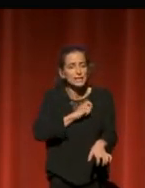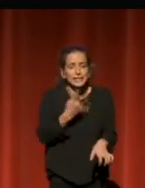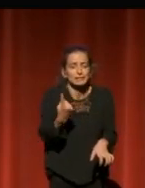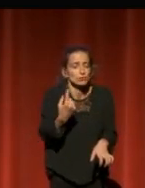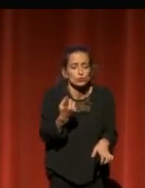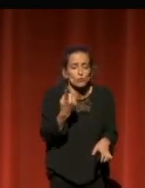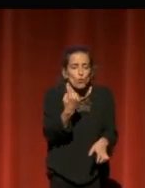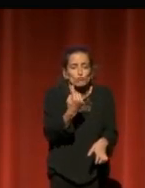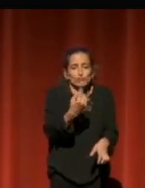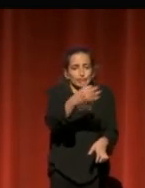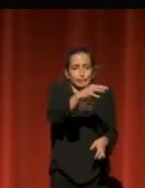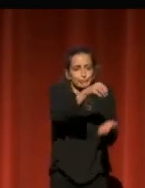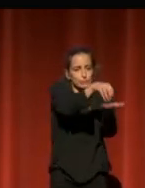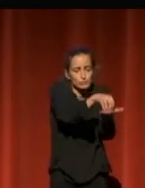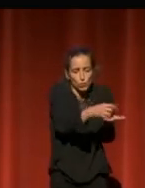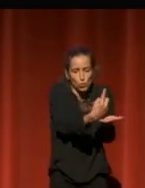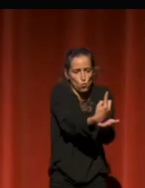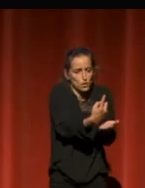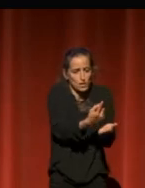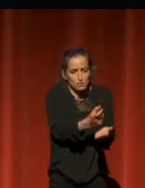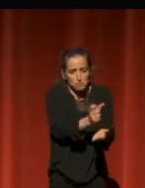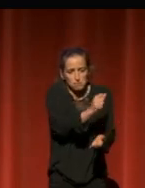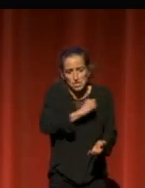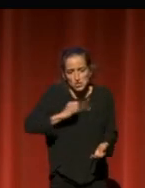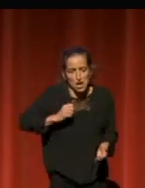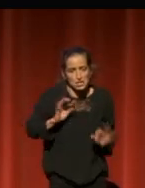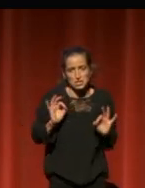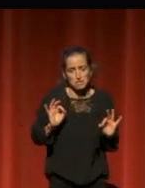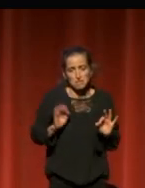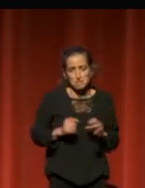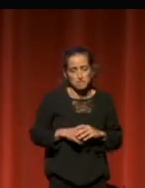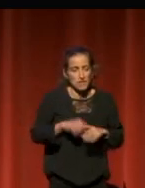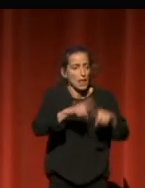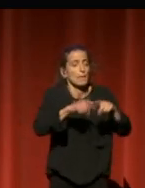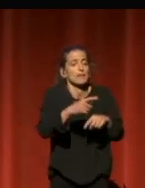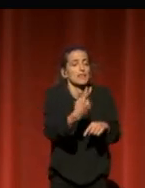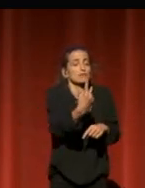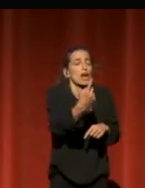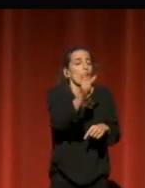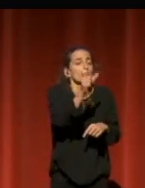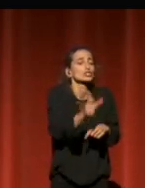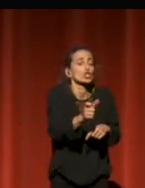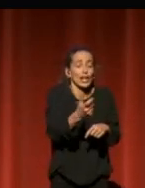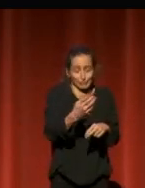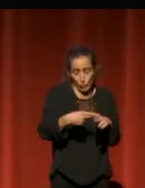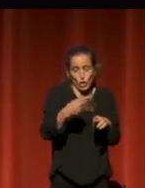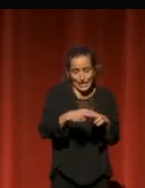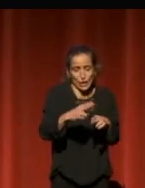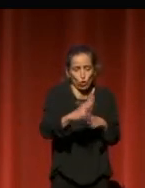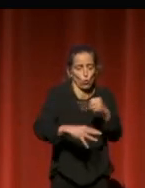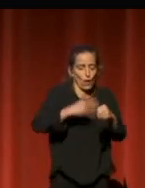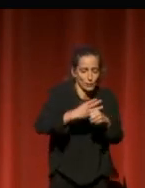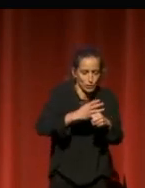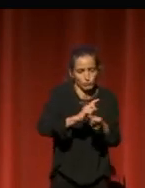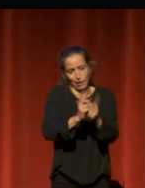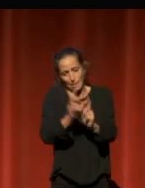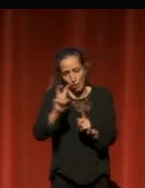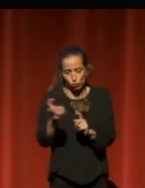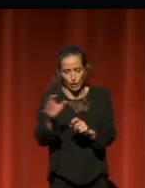unipersonales. Y su puesto depende de una persona que cambia cada 4 años, que en el